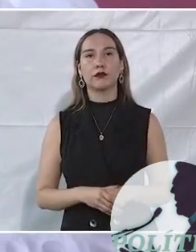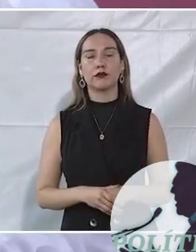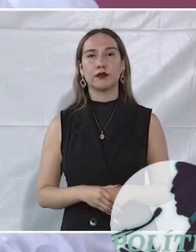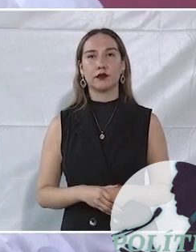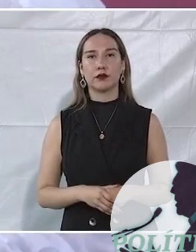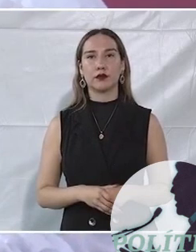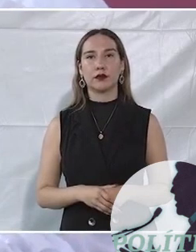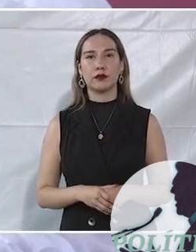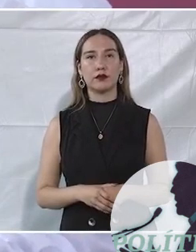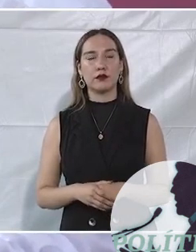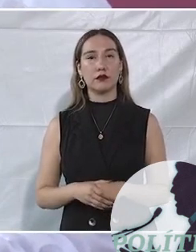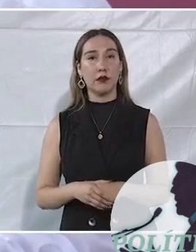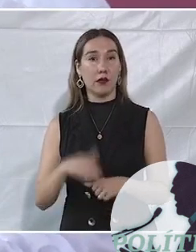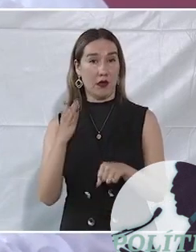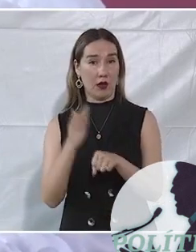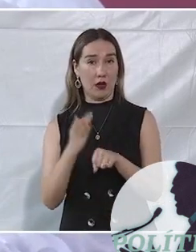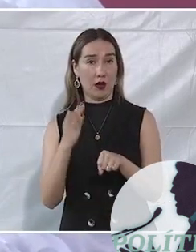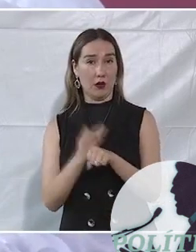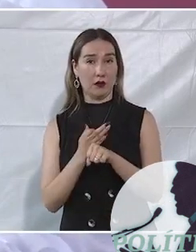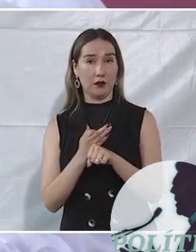estamos invirtiendo